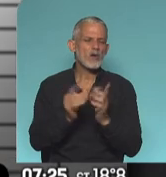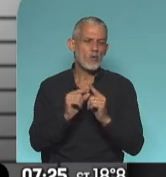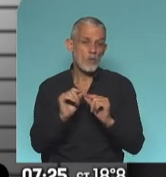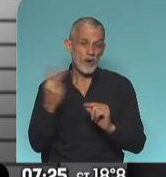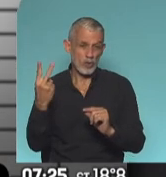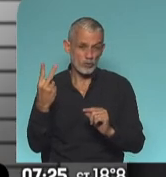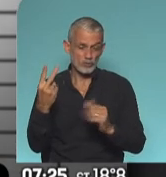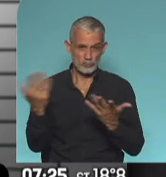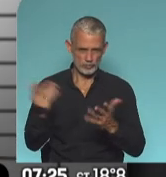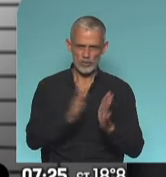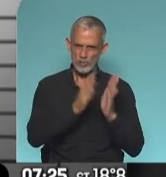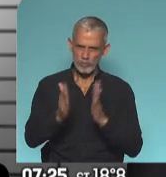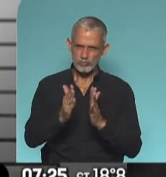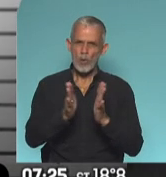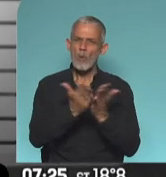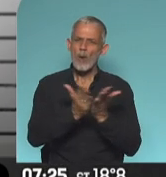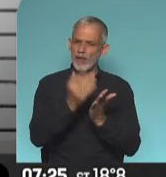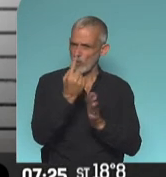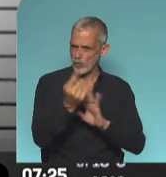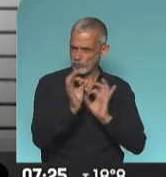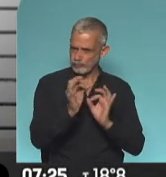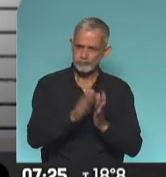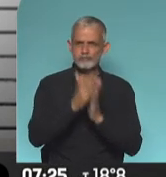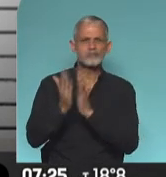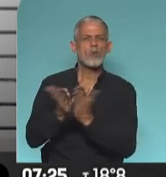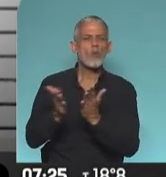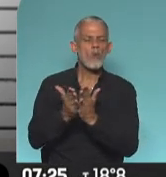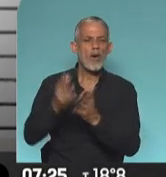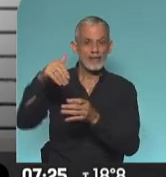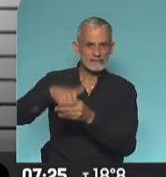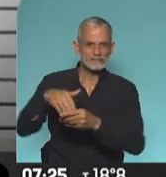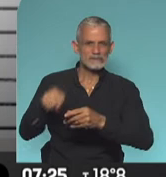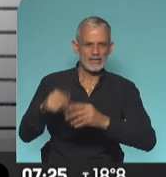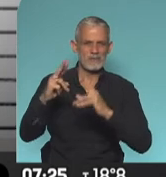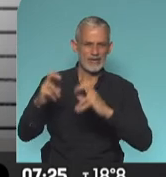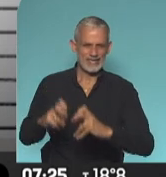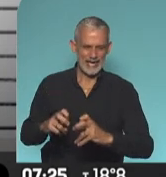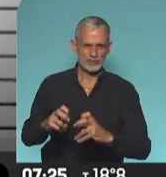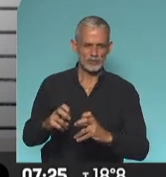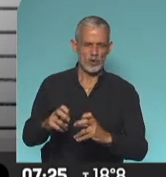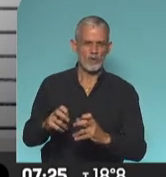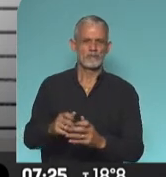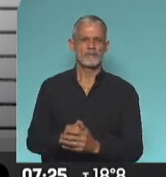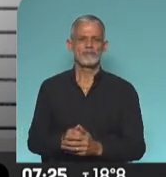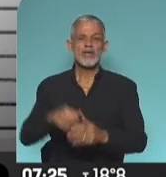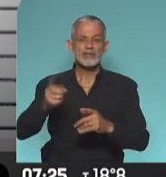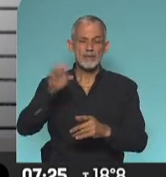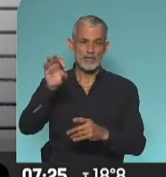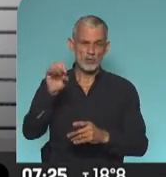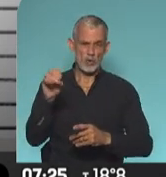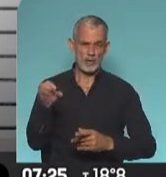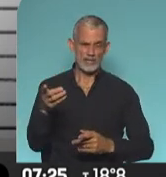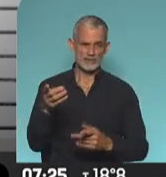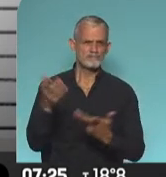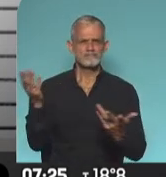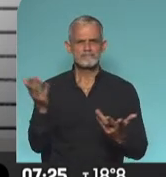segunda etapa de la investigación por hechos nuevos de la causa cuadernos aparece por allí también algunos nombres perdóname néstor